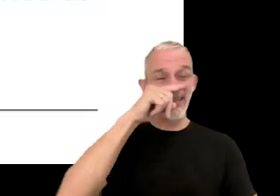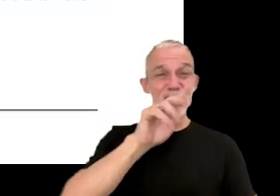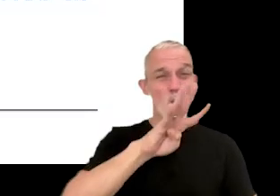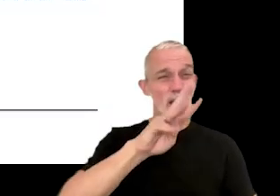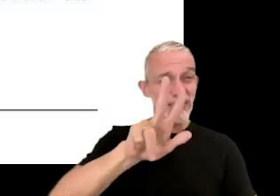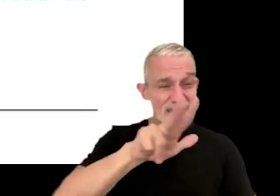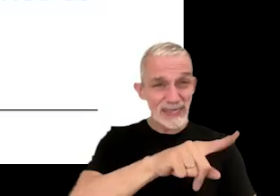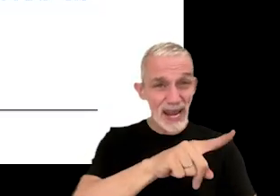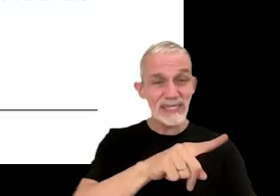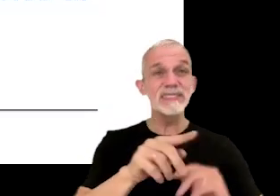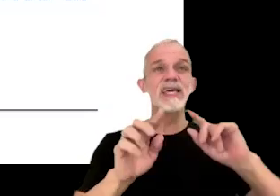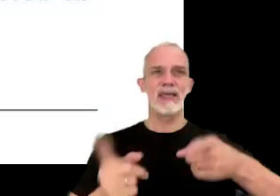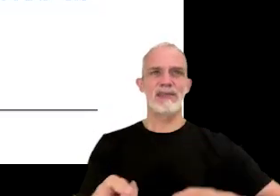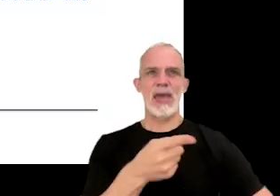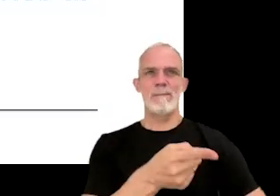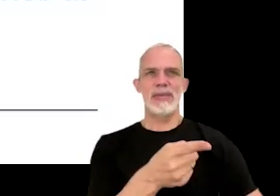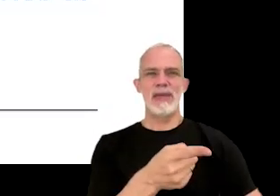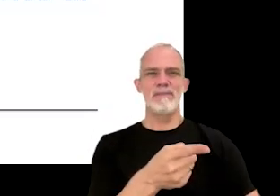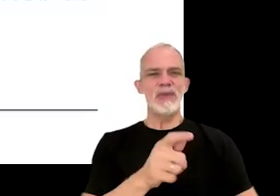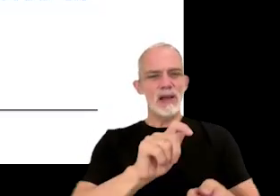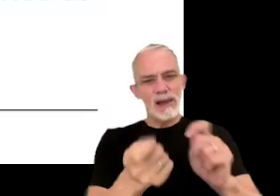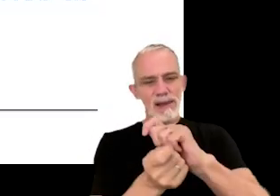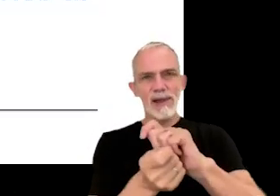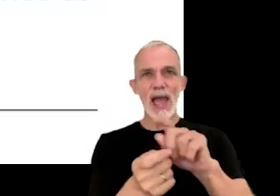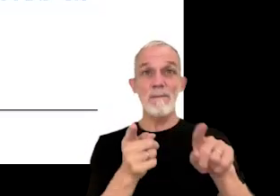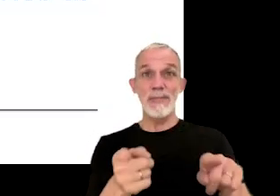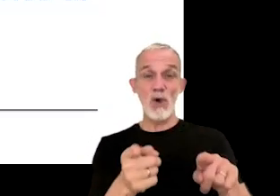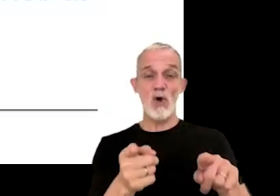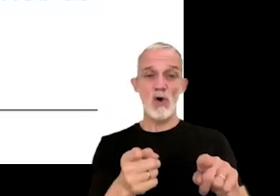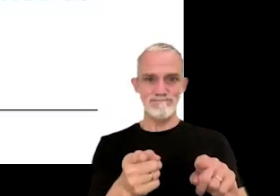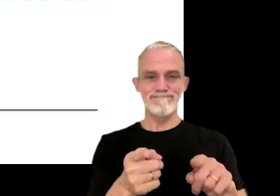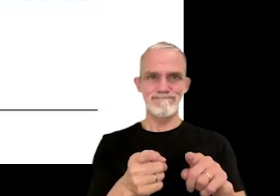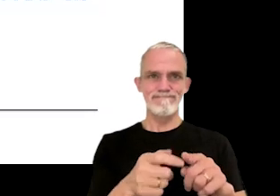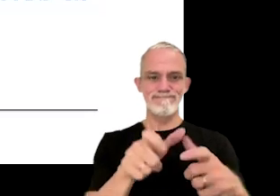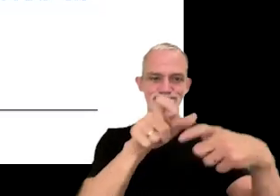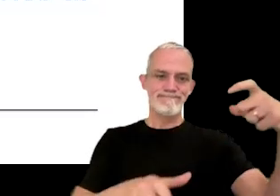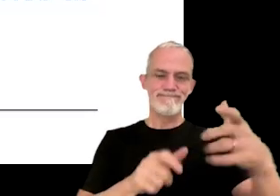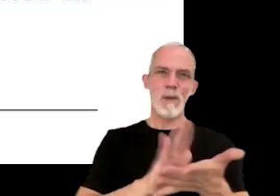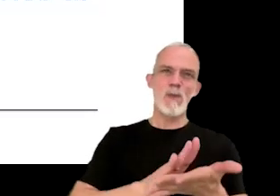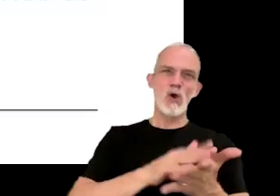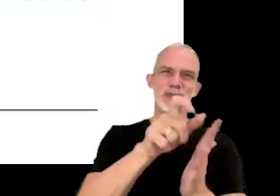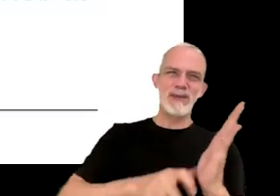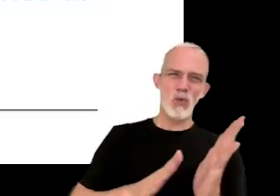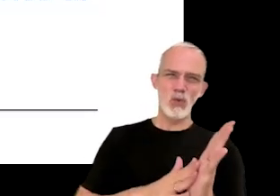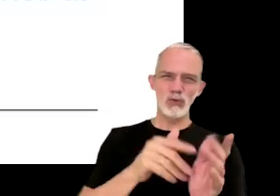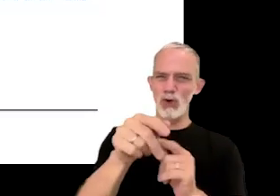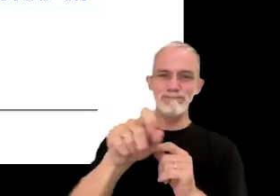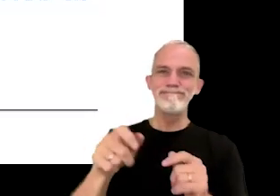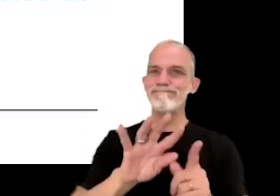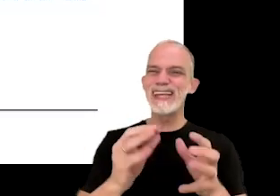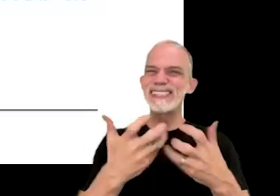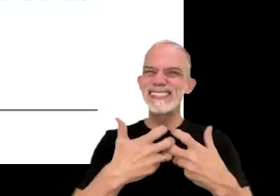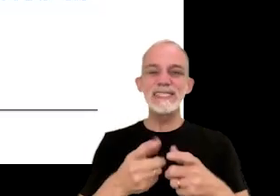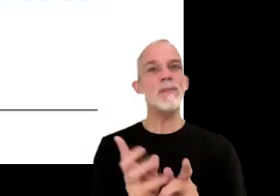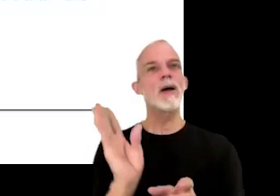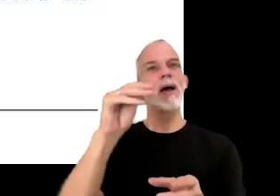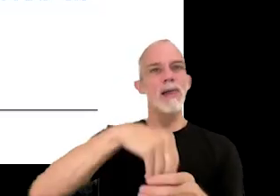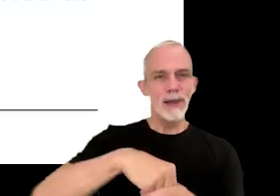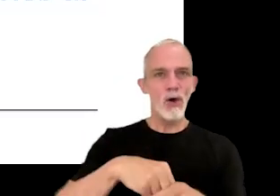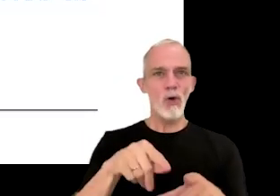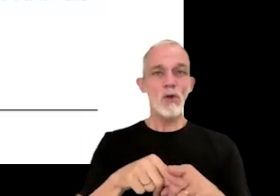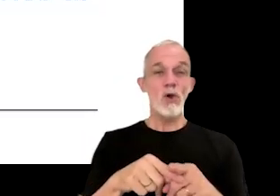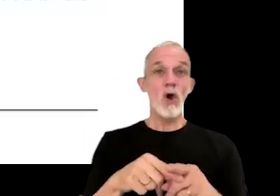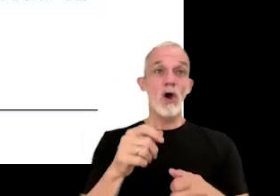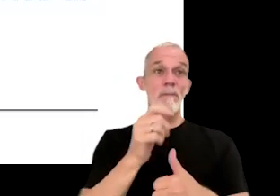27.743 también modificó el régimen simplificado, disponiendo la incorporación de